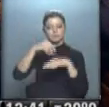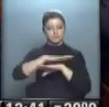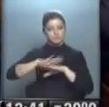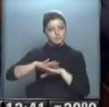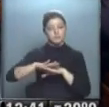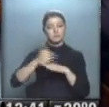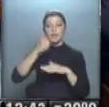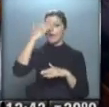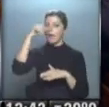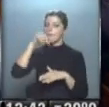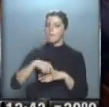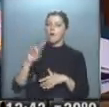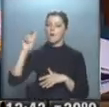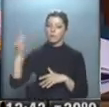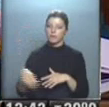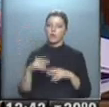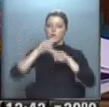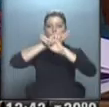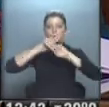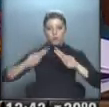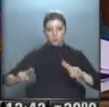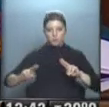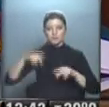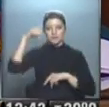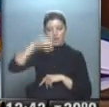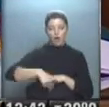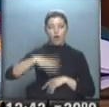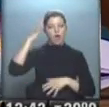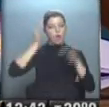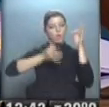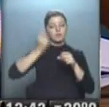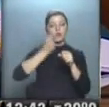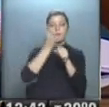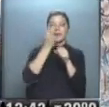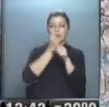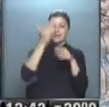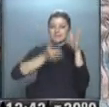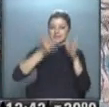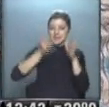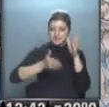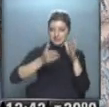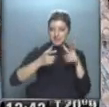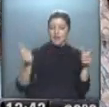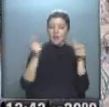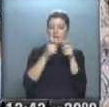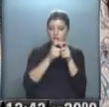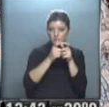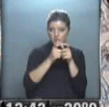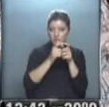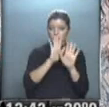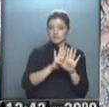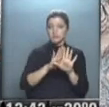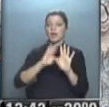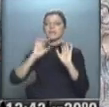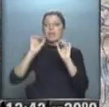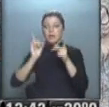luego fue objeto de una acción de nulidad que actualmente está en primera instancia en el fuero contencioso administrativo. Además, y en el intermedio,